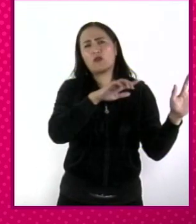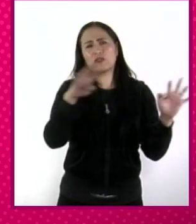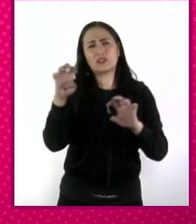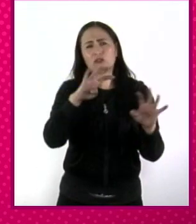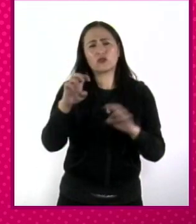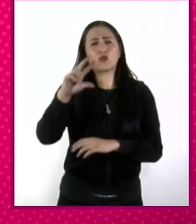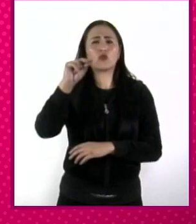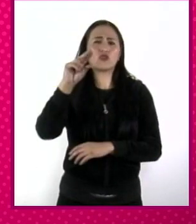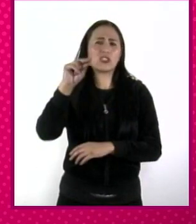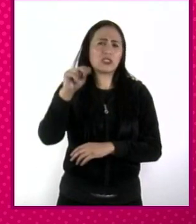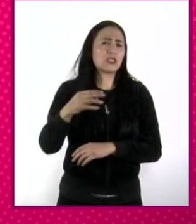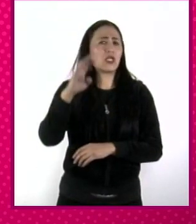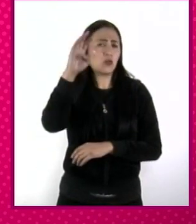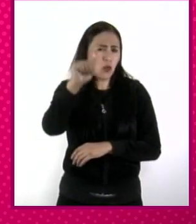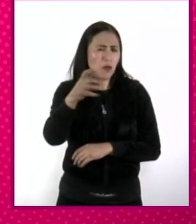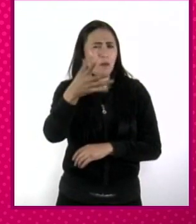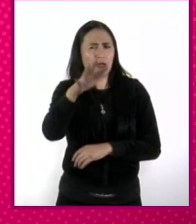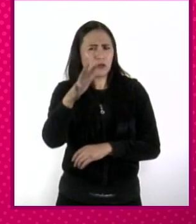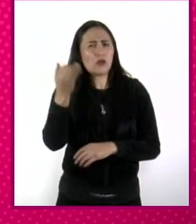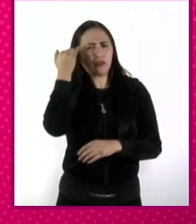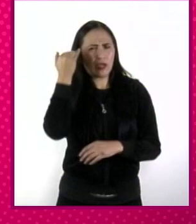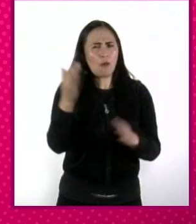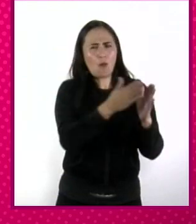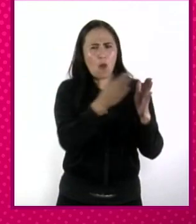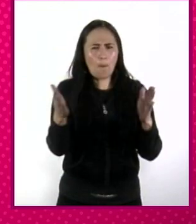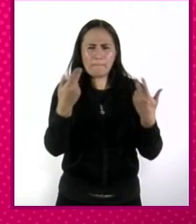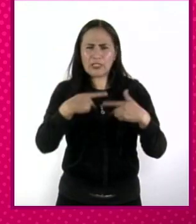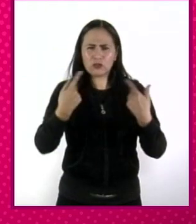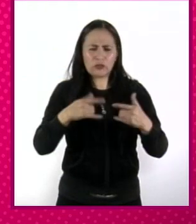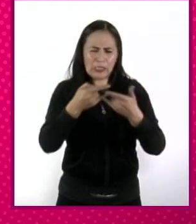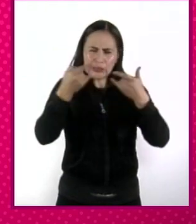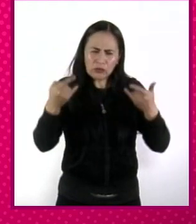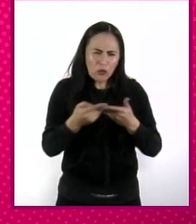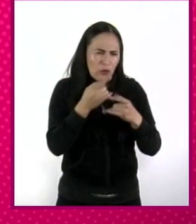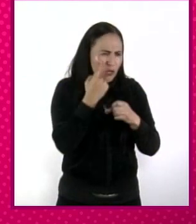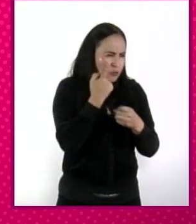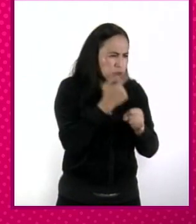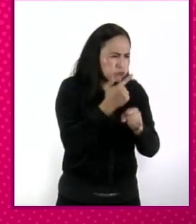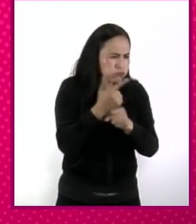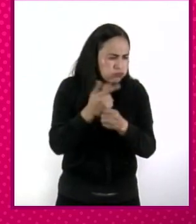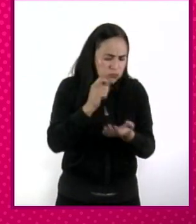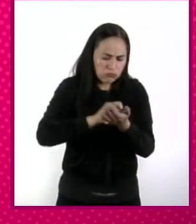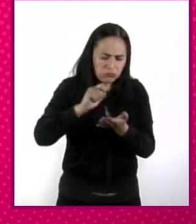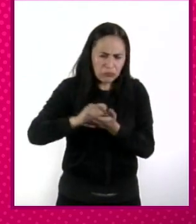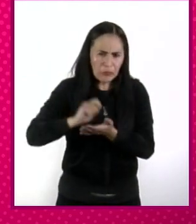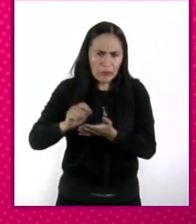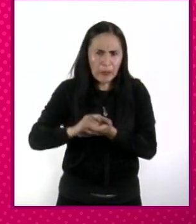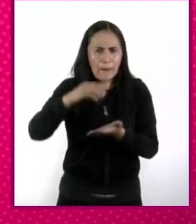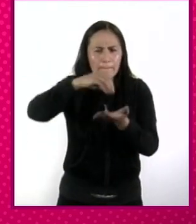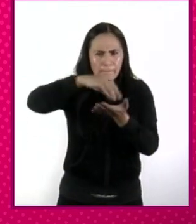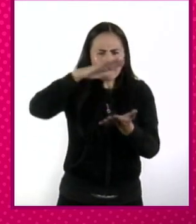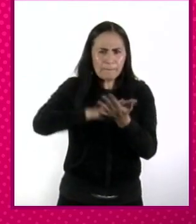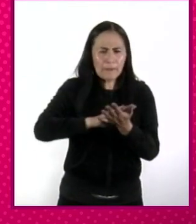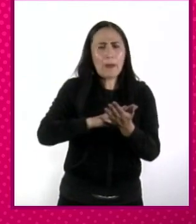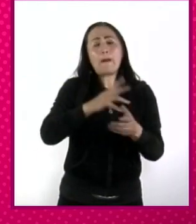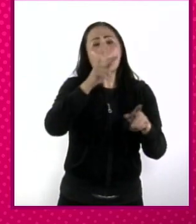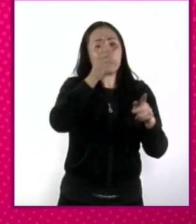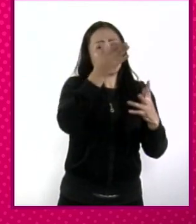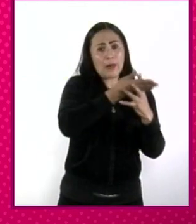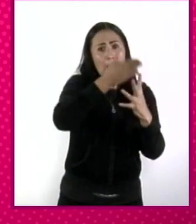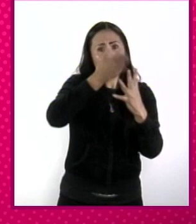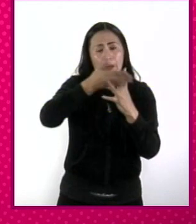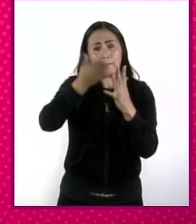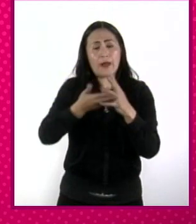1989-91, los grandes historiadores de todo este periodo de tiempo establecen que hay al menos 3 etapas de la Guerra